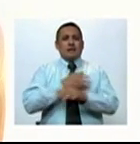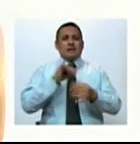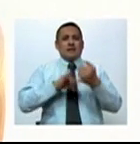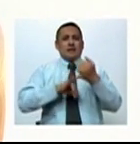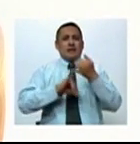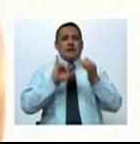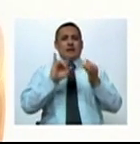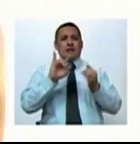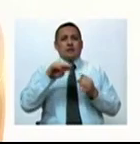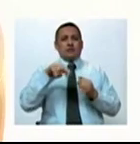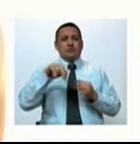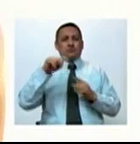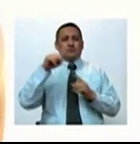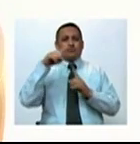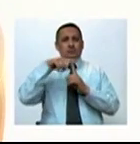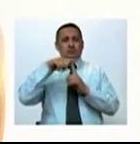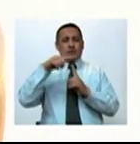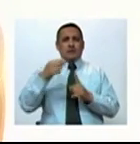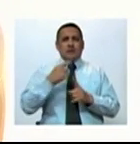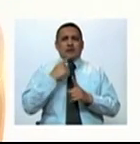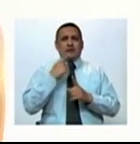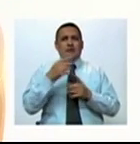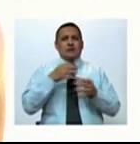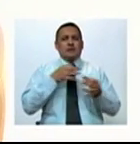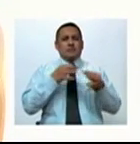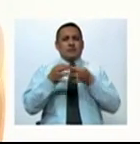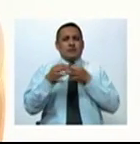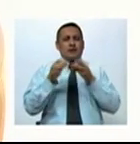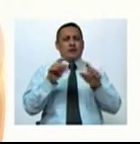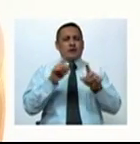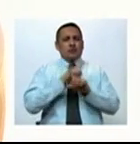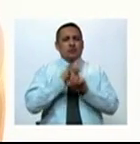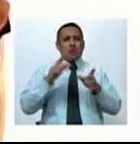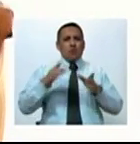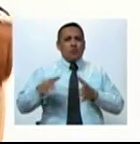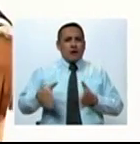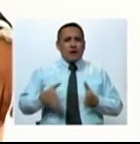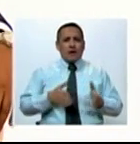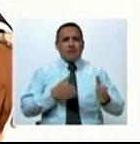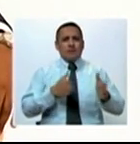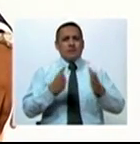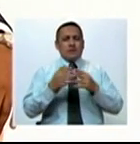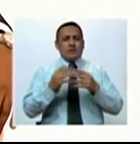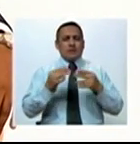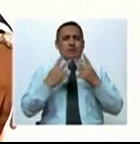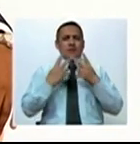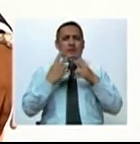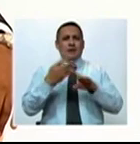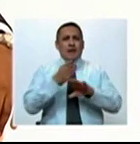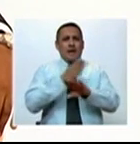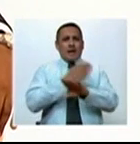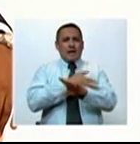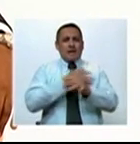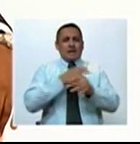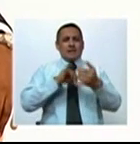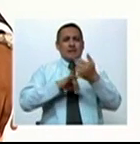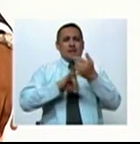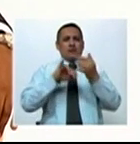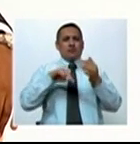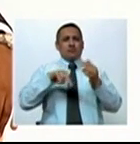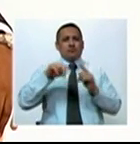de la SUNAT, creo que en una buena encaminación desde la perspectiva de la